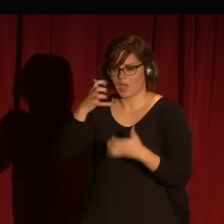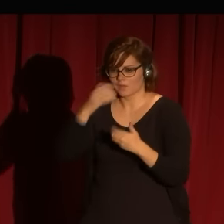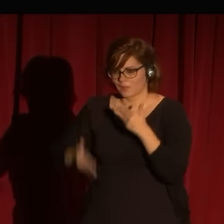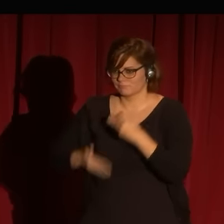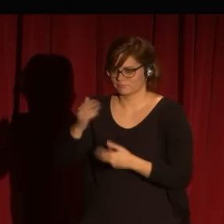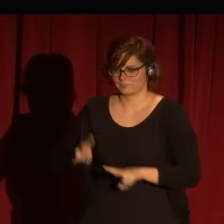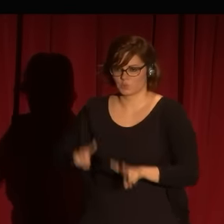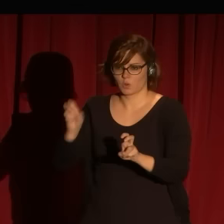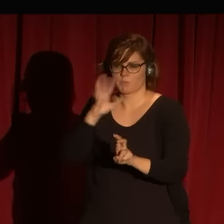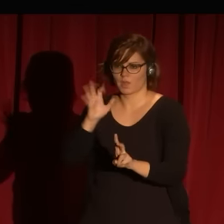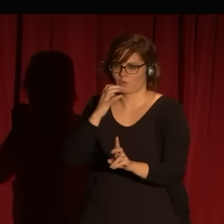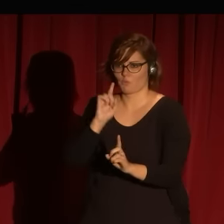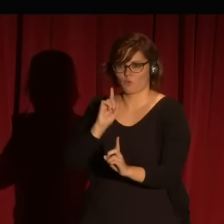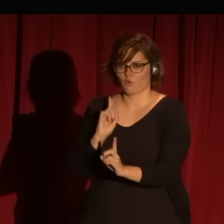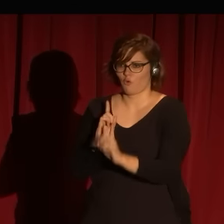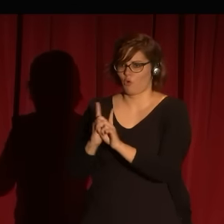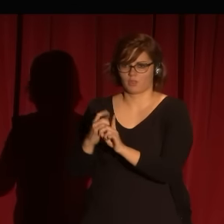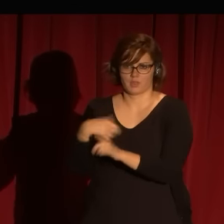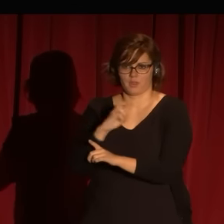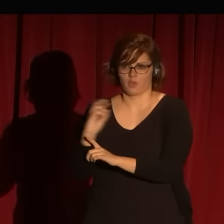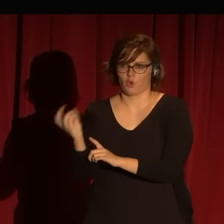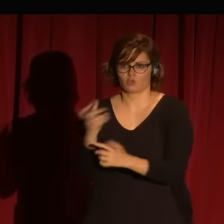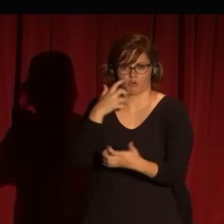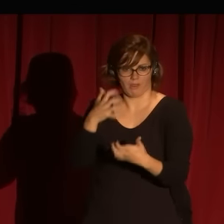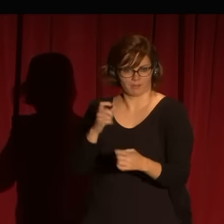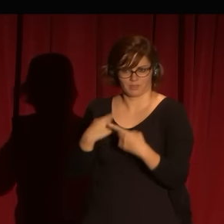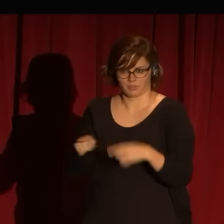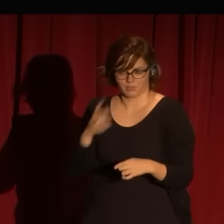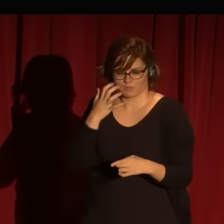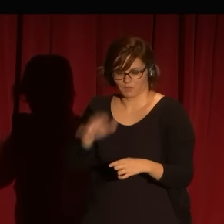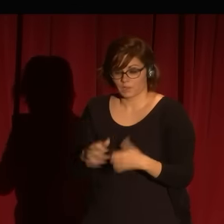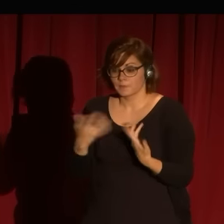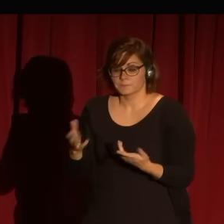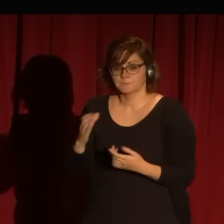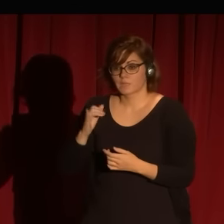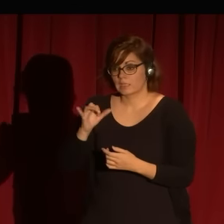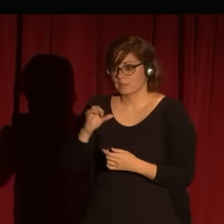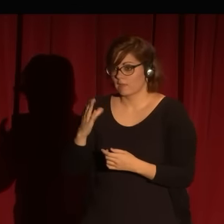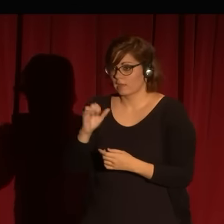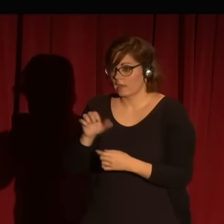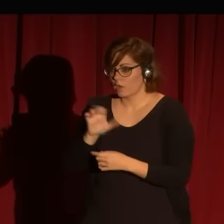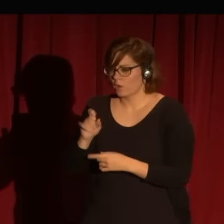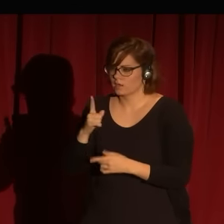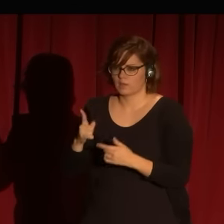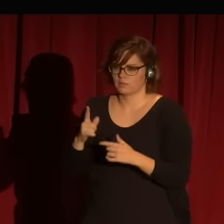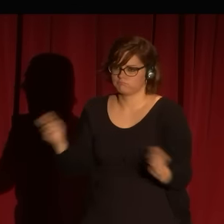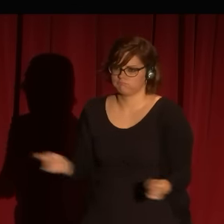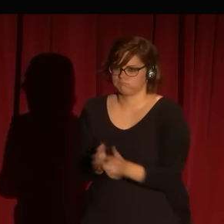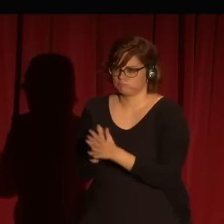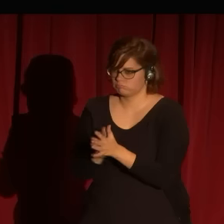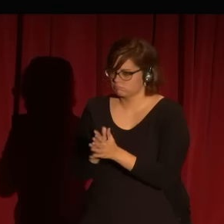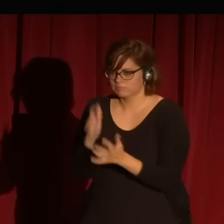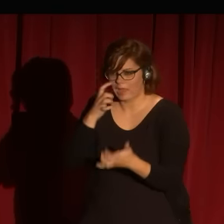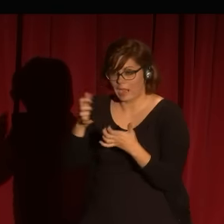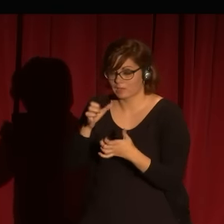ir contra corriente también en ese sentido Isabel Clara Eugenia es una enorme promotora de las artes recordar que su padre